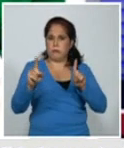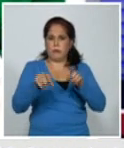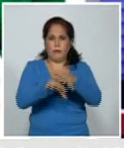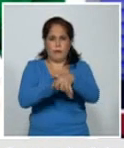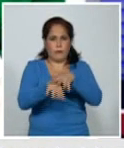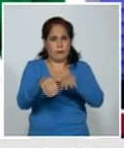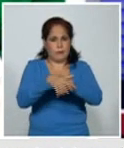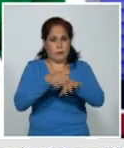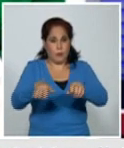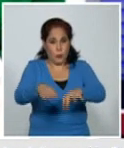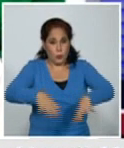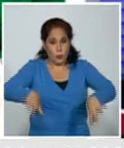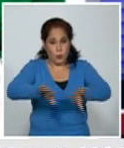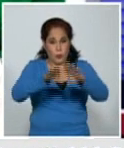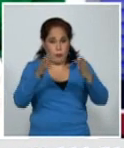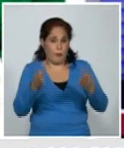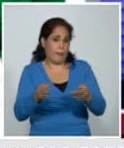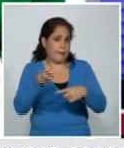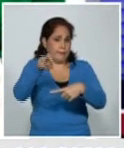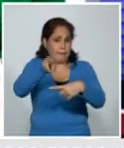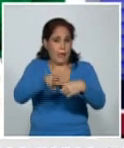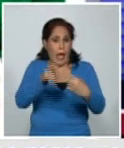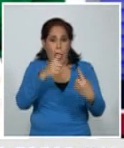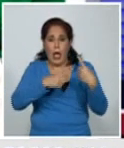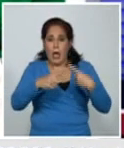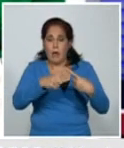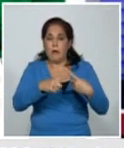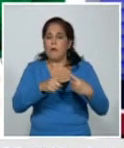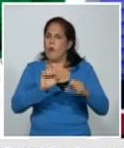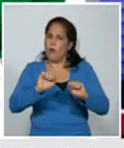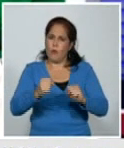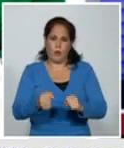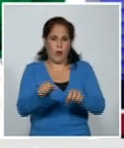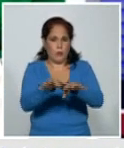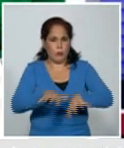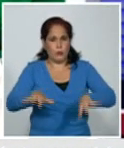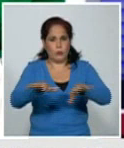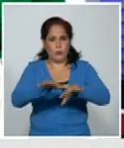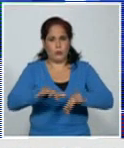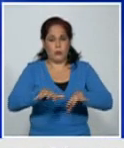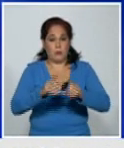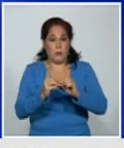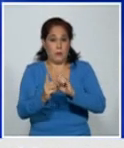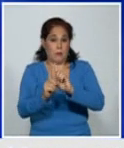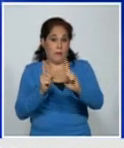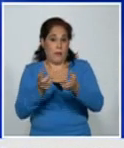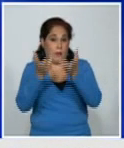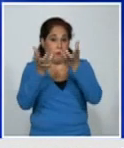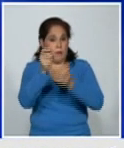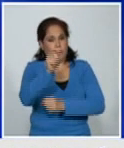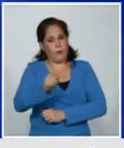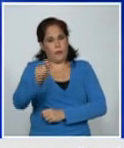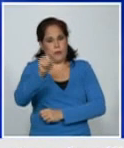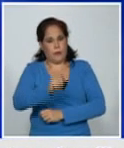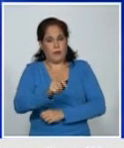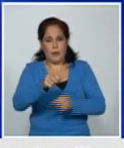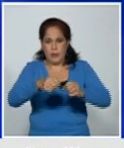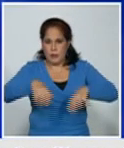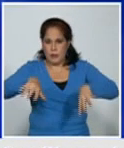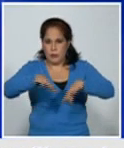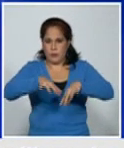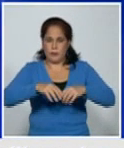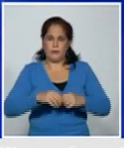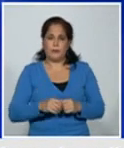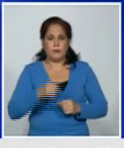desinfectante y todo lo que sea evitar conglomerados de personas. Esta es la situación, Pepe.